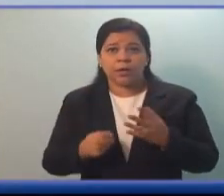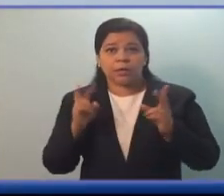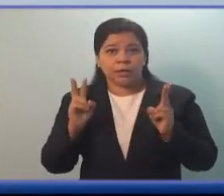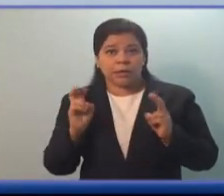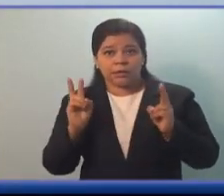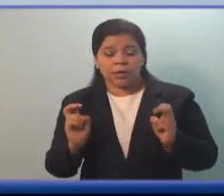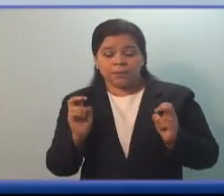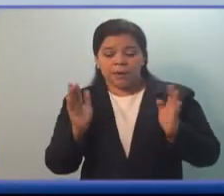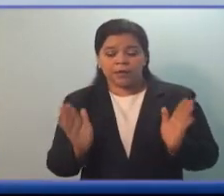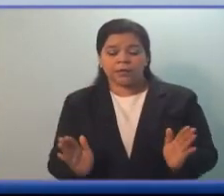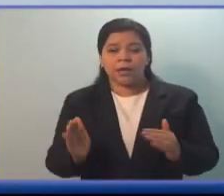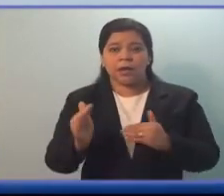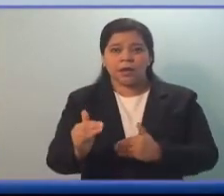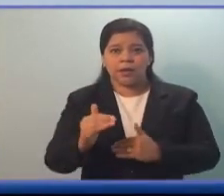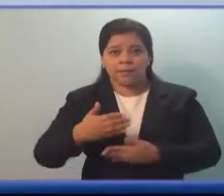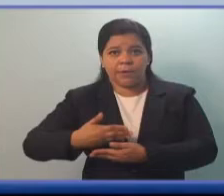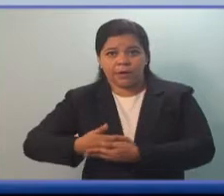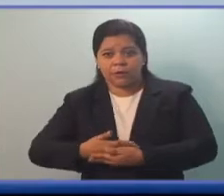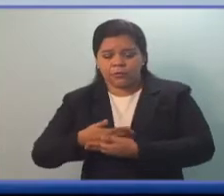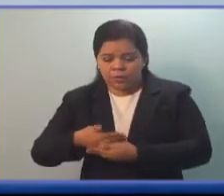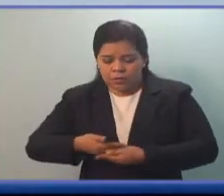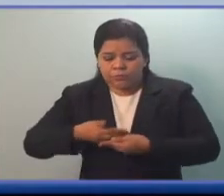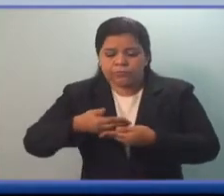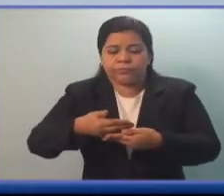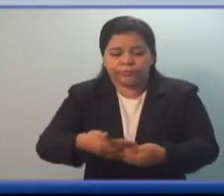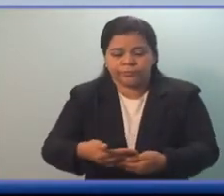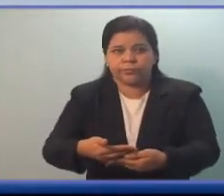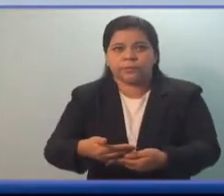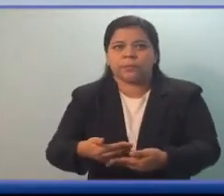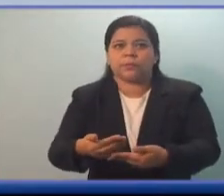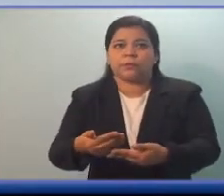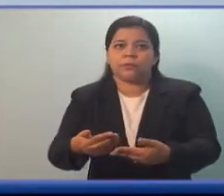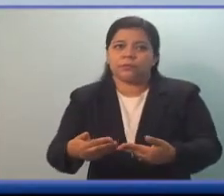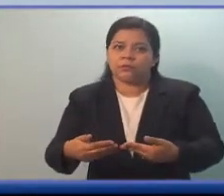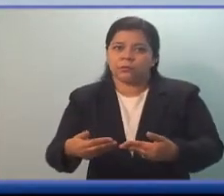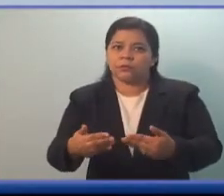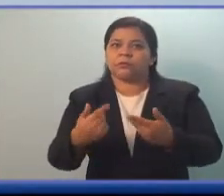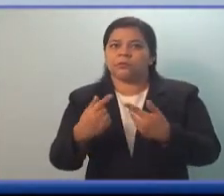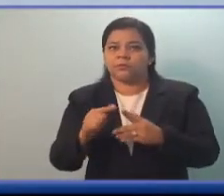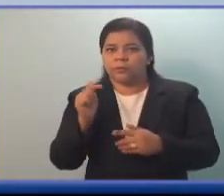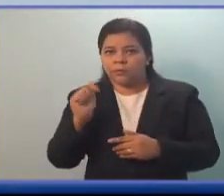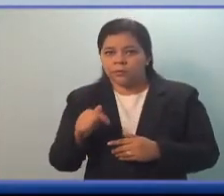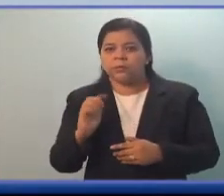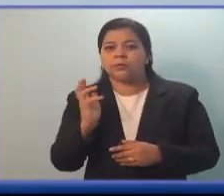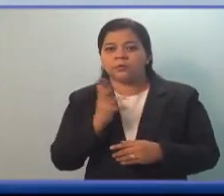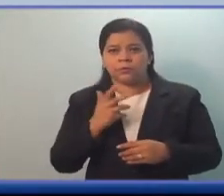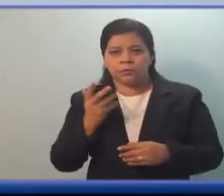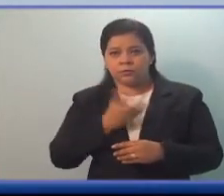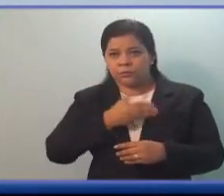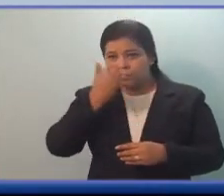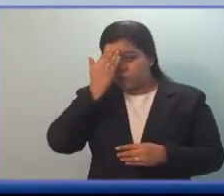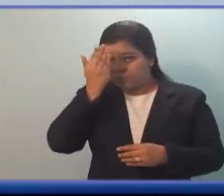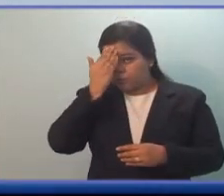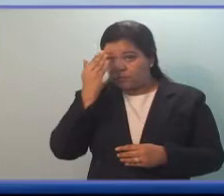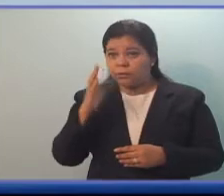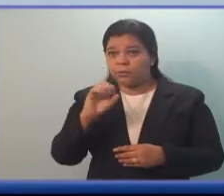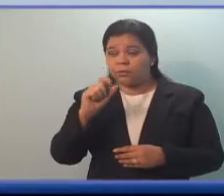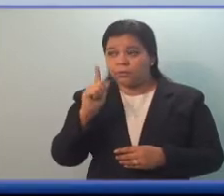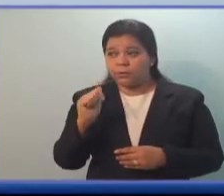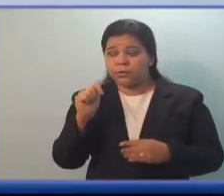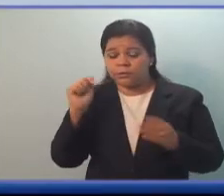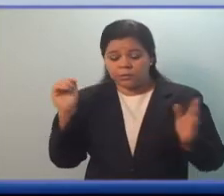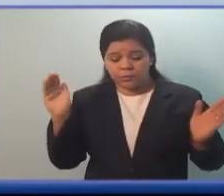cunas, cuando la Constitución dice que debe de hacerse. Entonces, en ese caso es que la sala